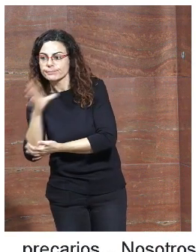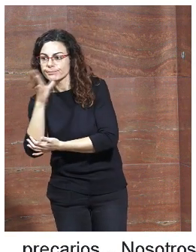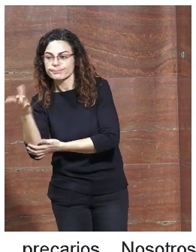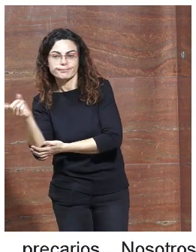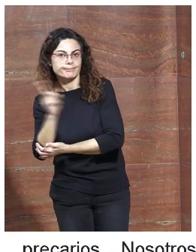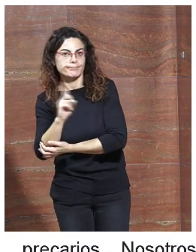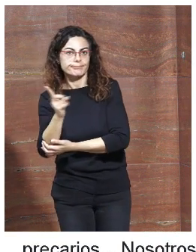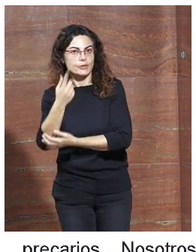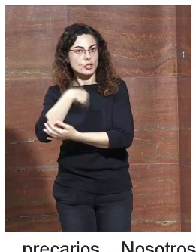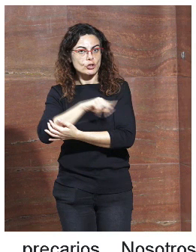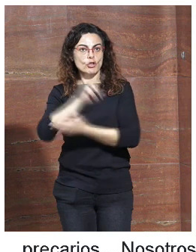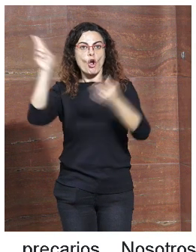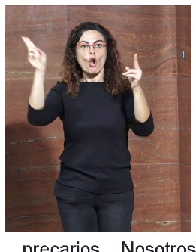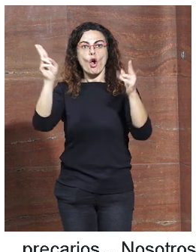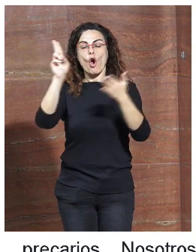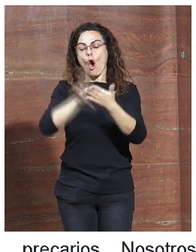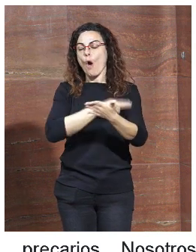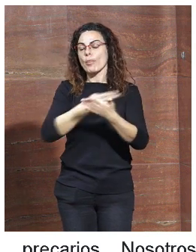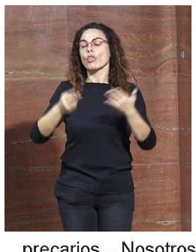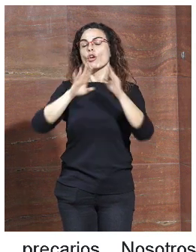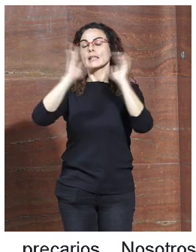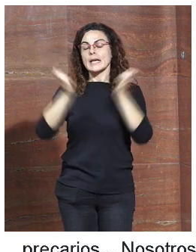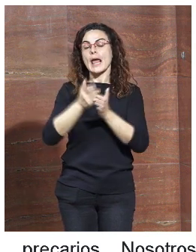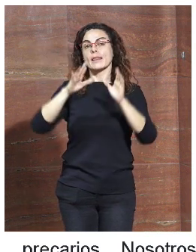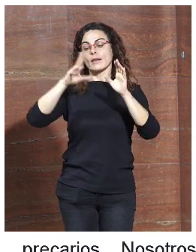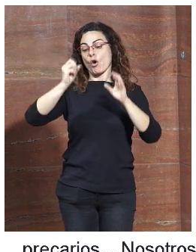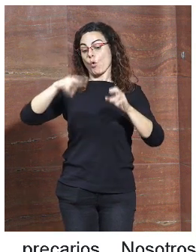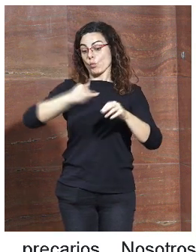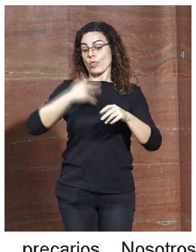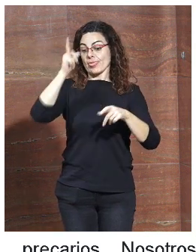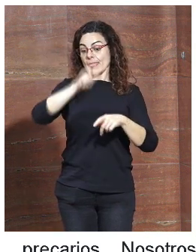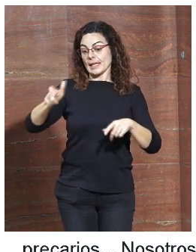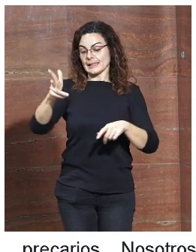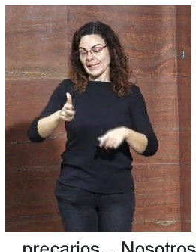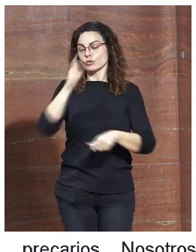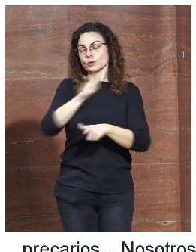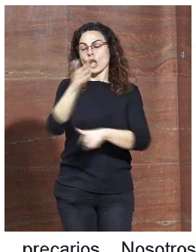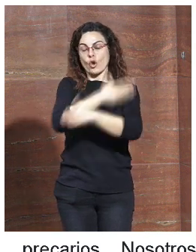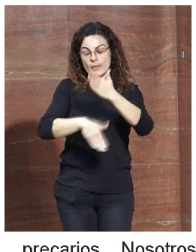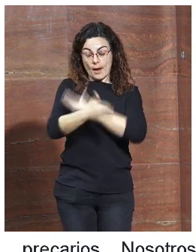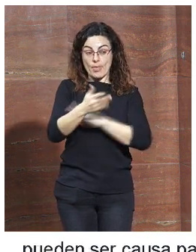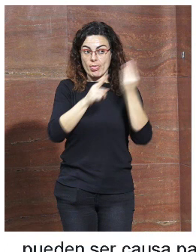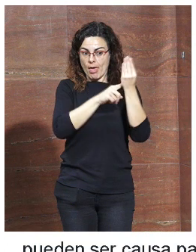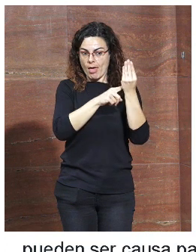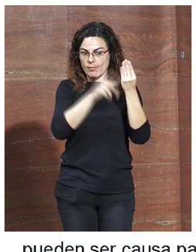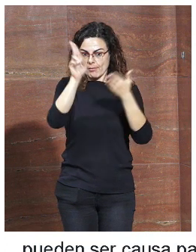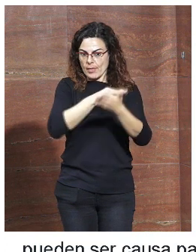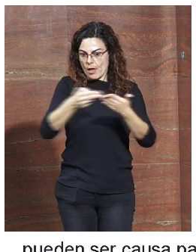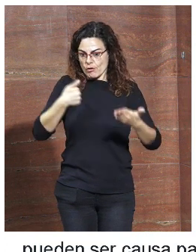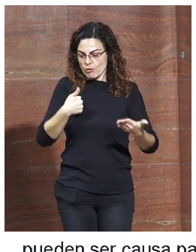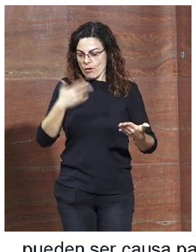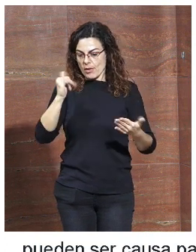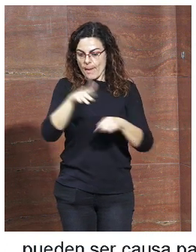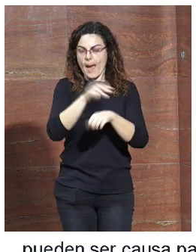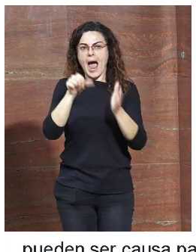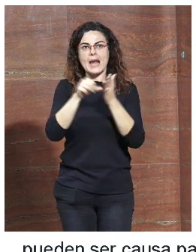Tenemos la Convención Internacional de Naciones Unidas sobre Derechos de las Personas con Discapacidad. yo había traído el nombrar pues,